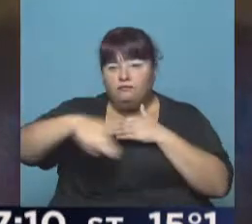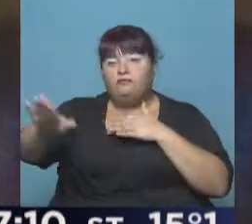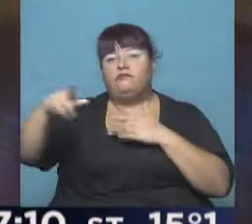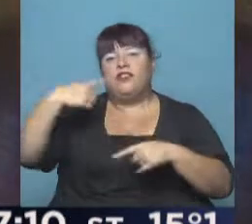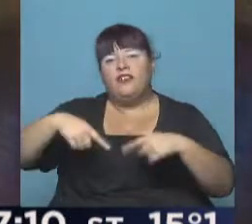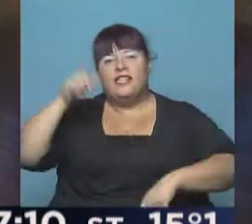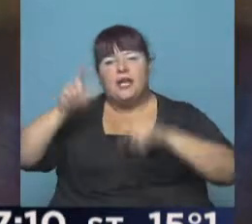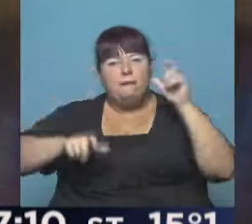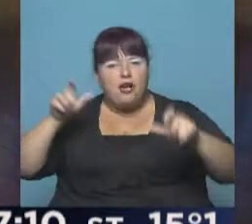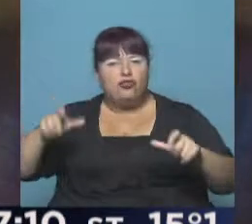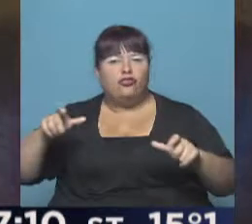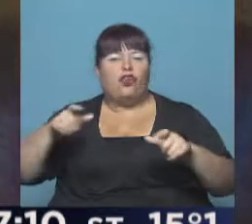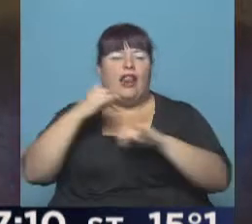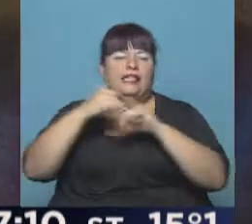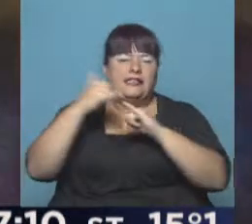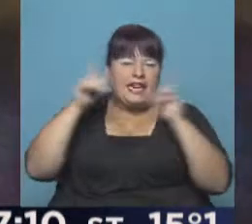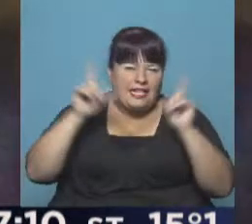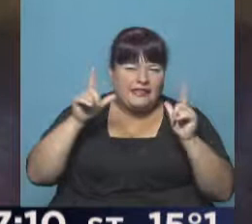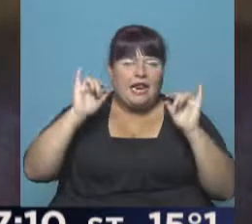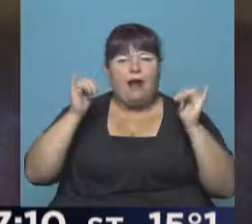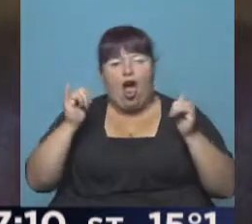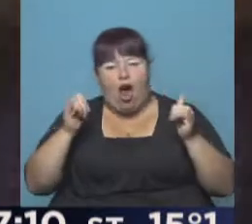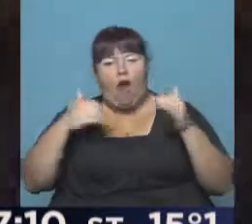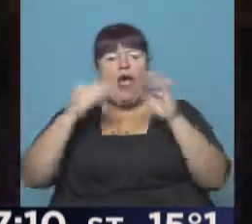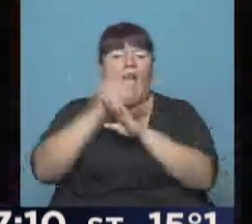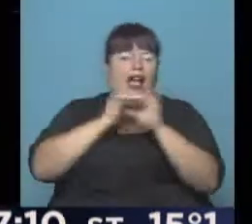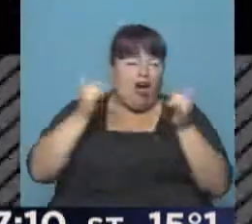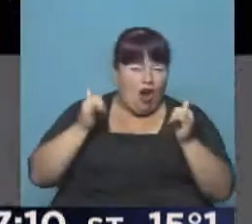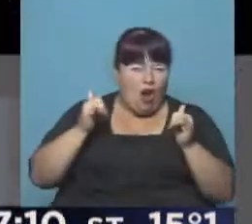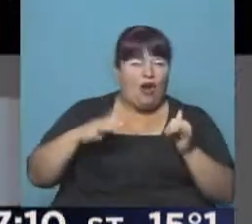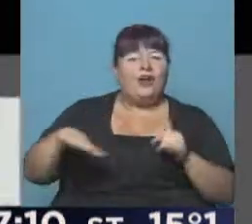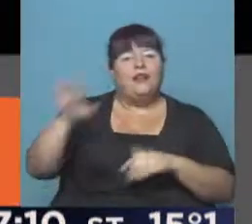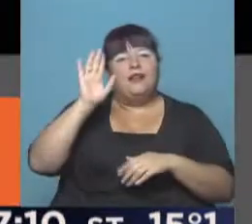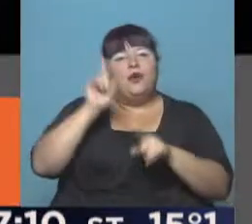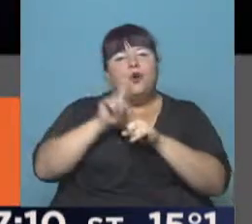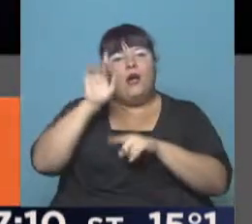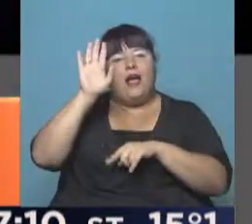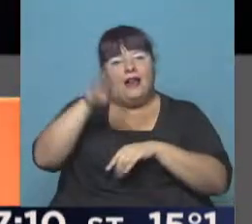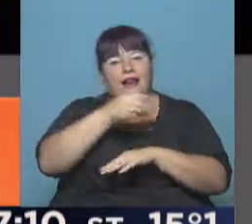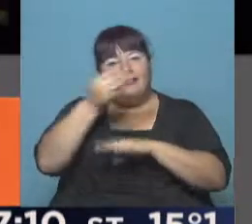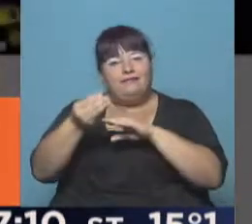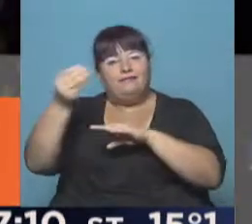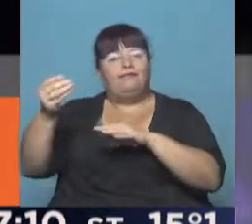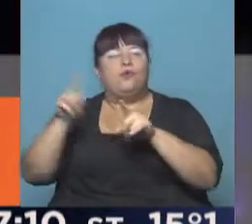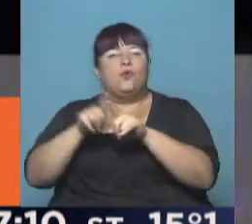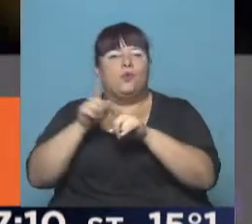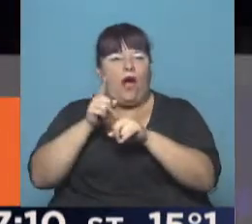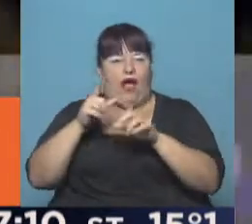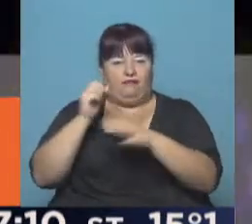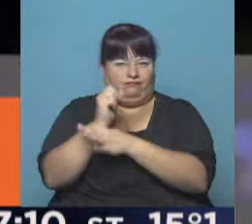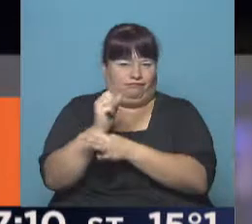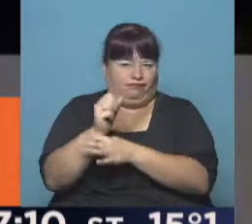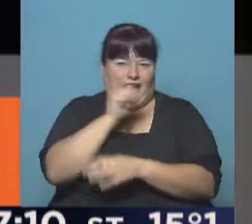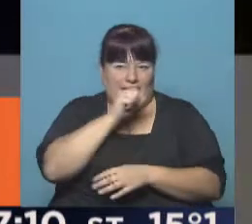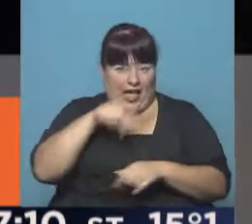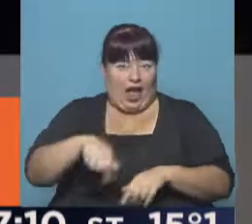distintos personajes de series televisivas para adolescentes y preadolescentes la fueron ubicando en un papel de estrella pop, que es